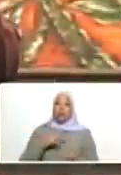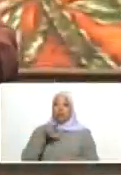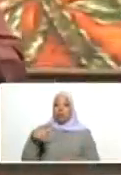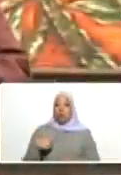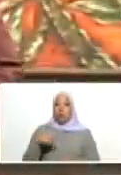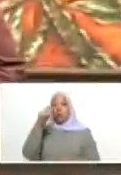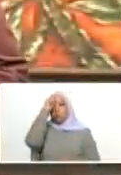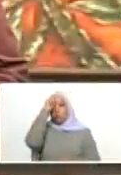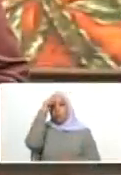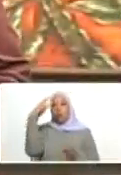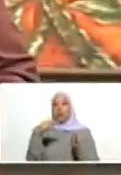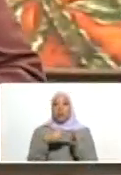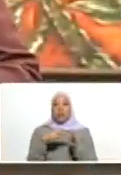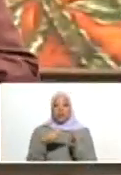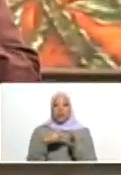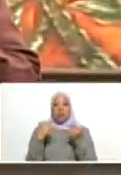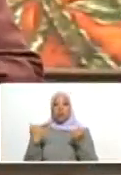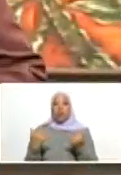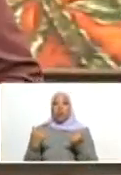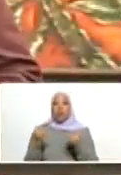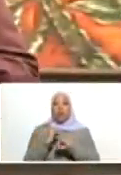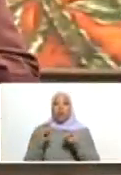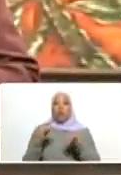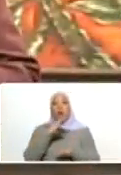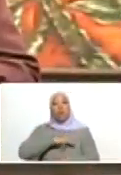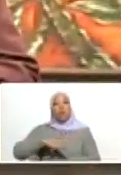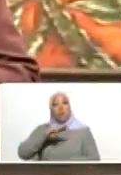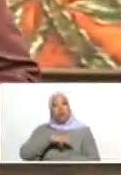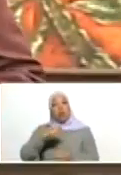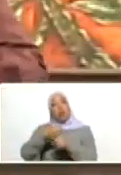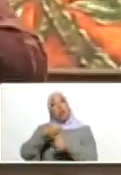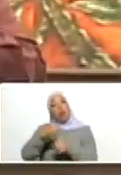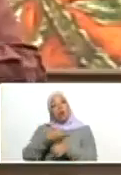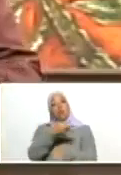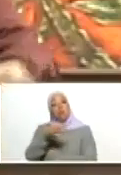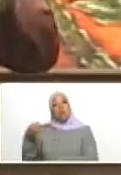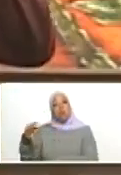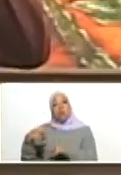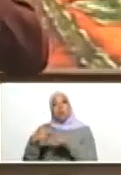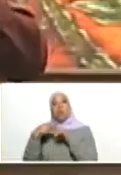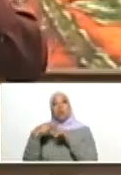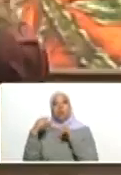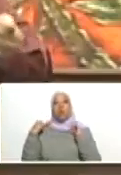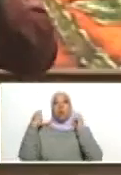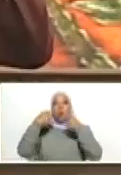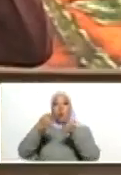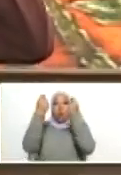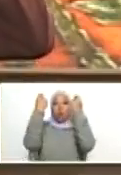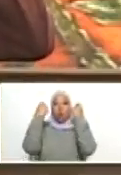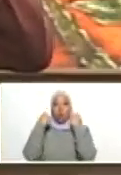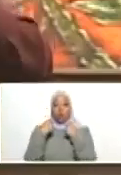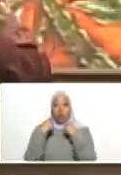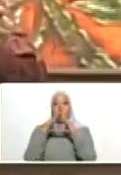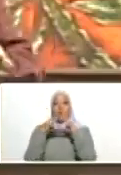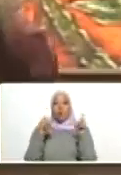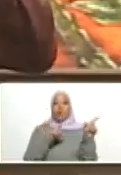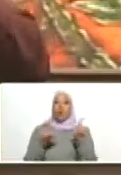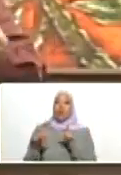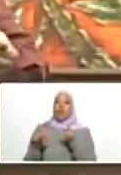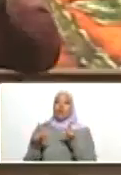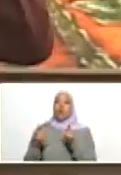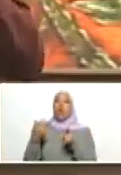Turquía y de Siria, de haber cumplido su misión de manera ejemplar, entregarle estas condecoraciones, estos